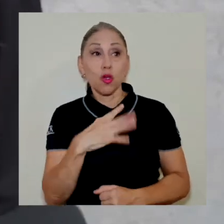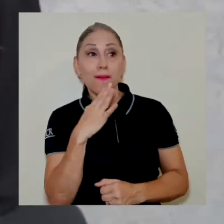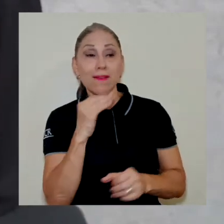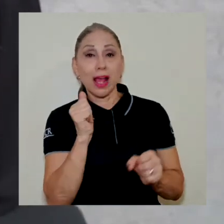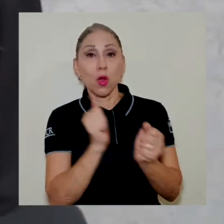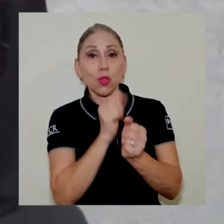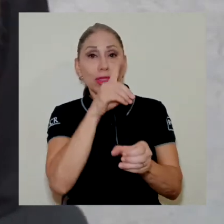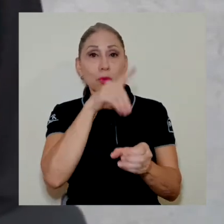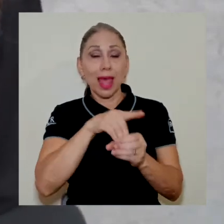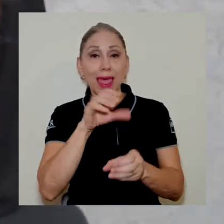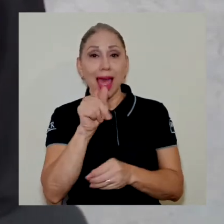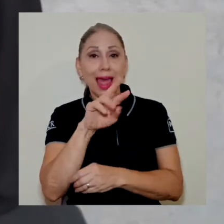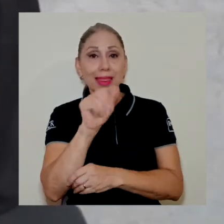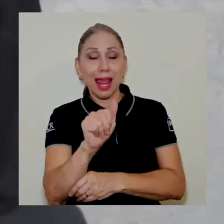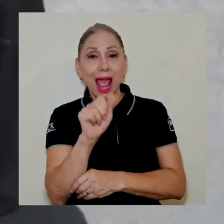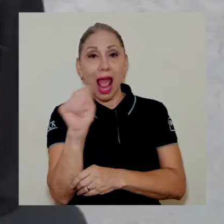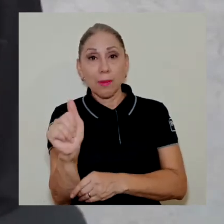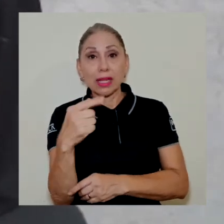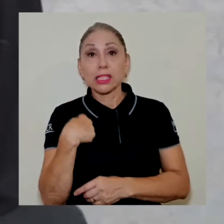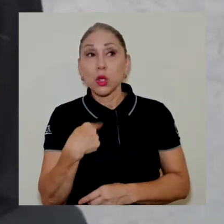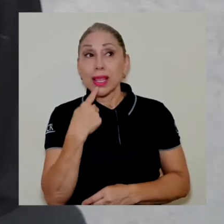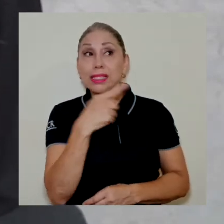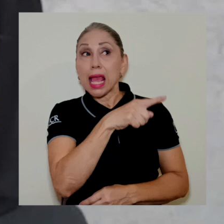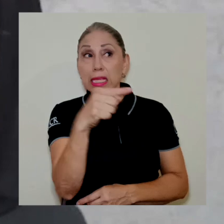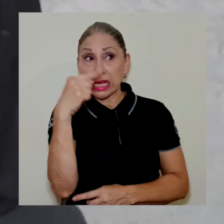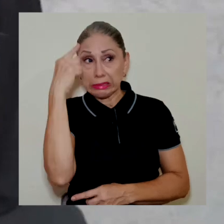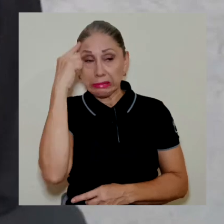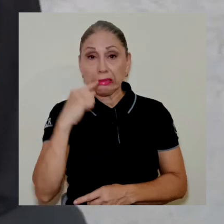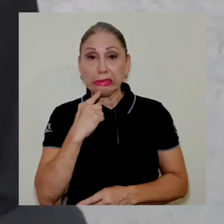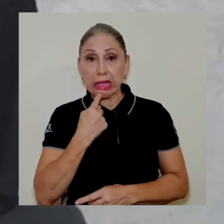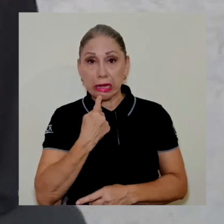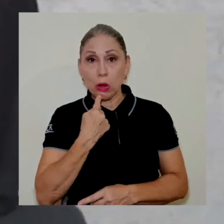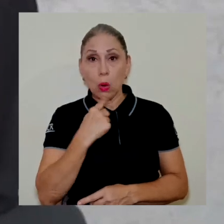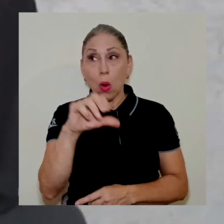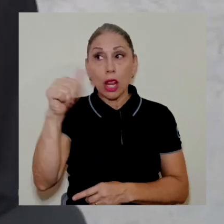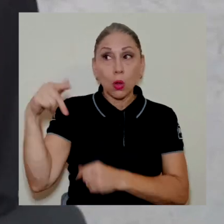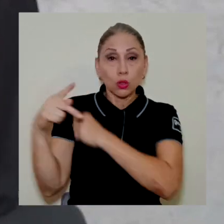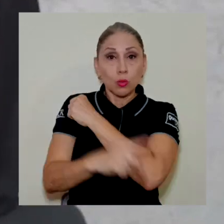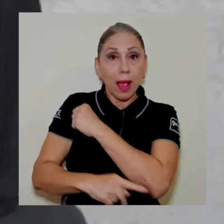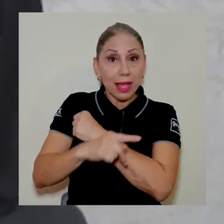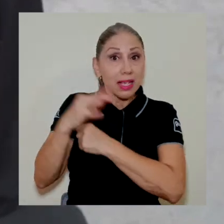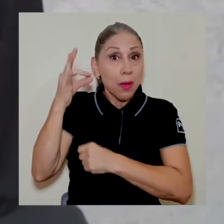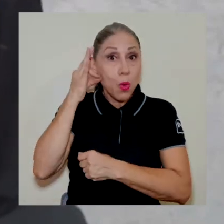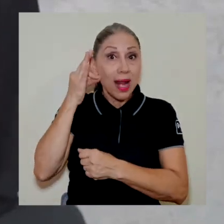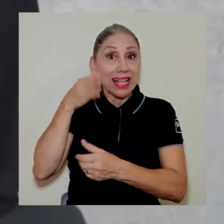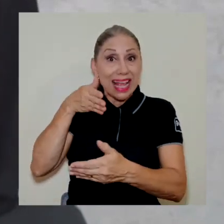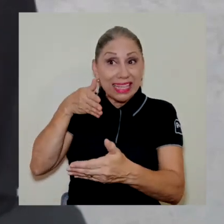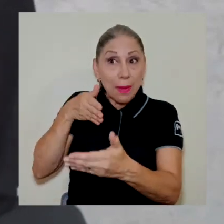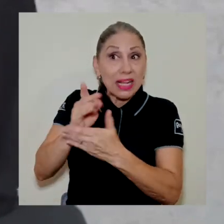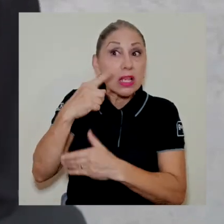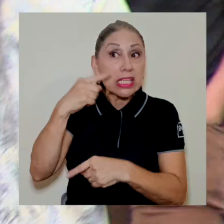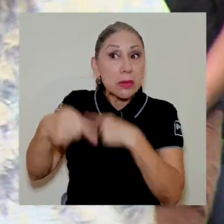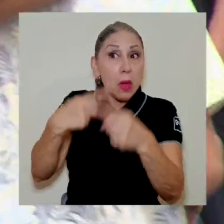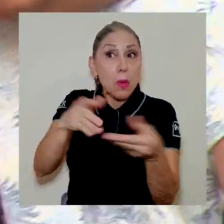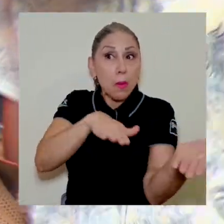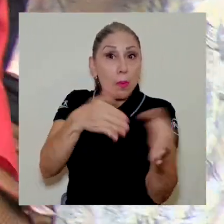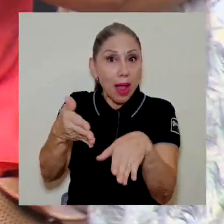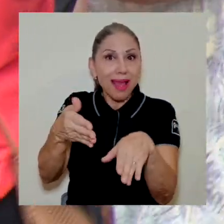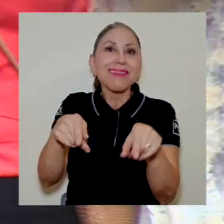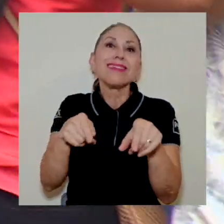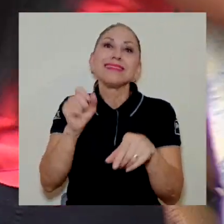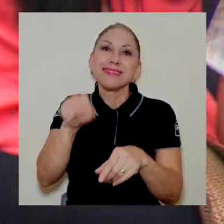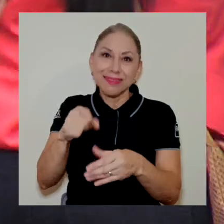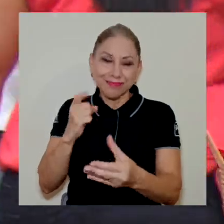Andrea Álvarez y le decía, tómeselo en serio, porque hay mujeres en otros países que las han amenazado de muerte y las han matado,